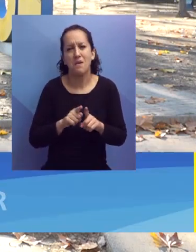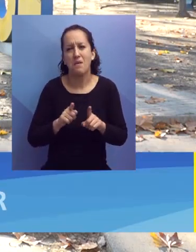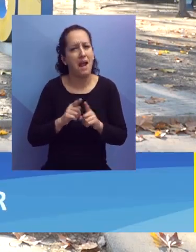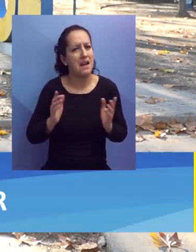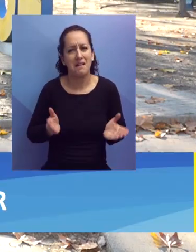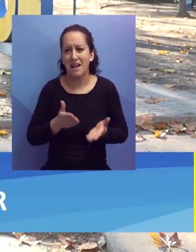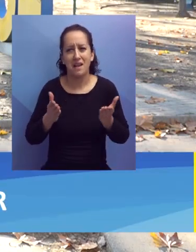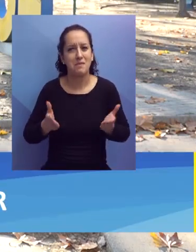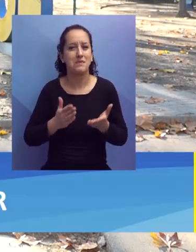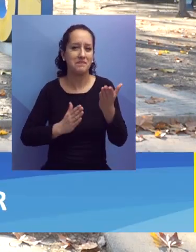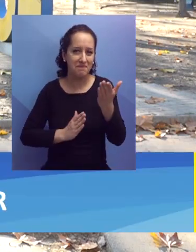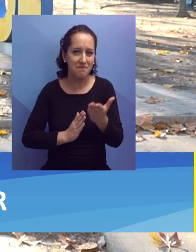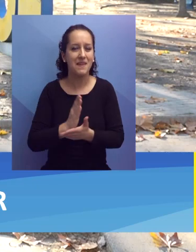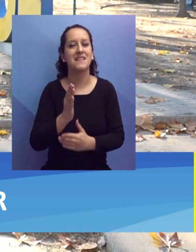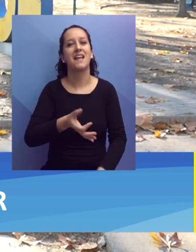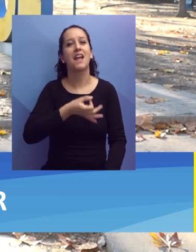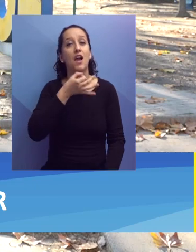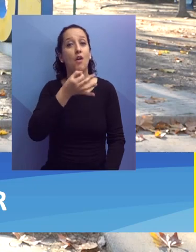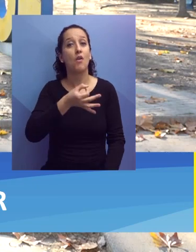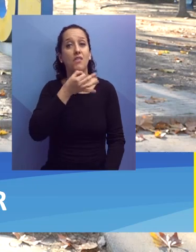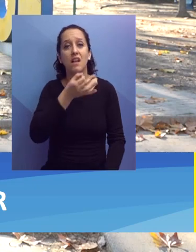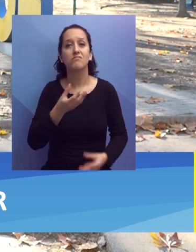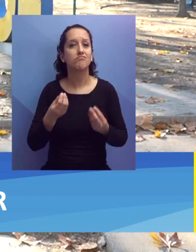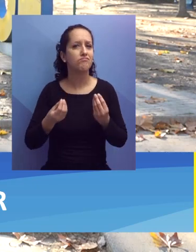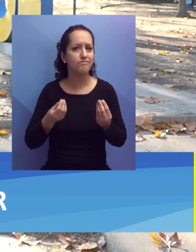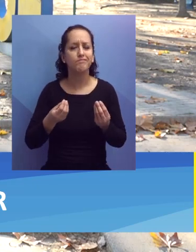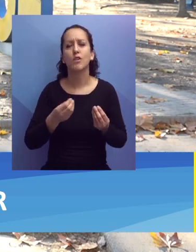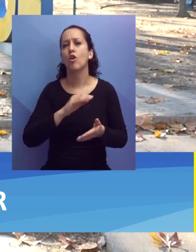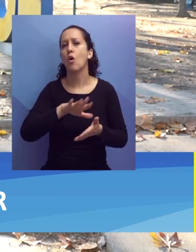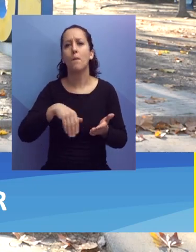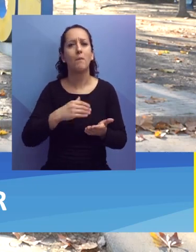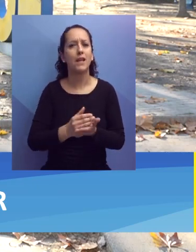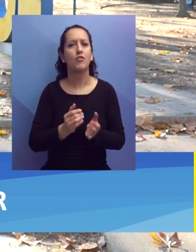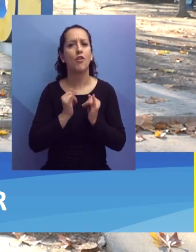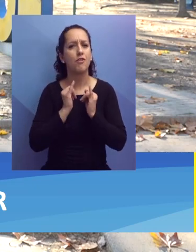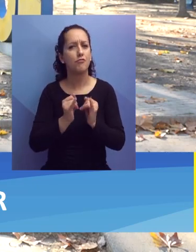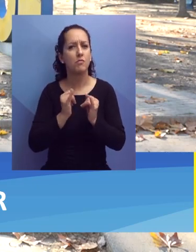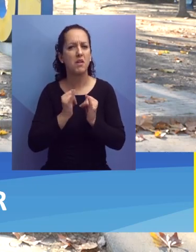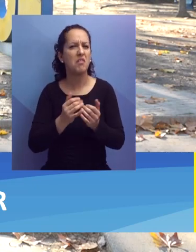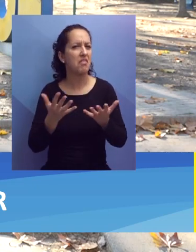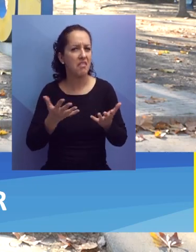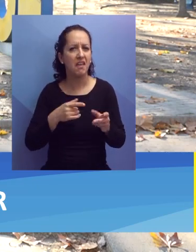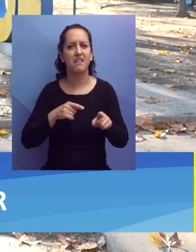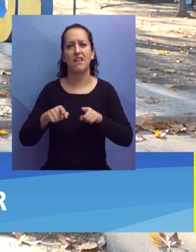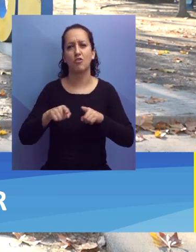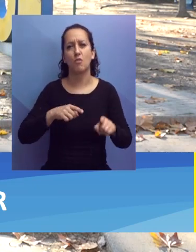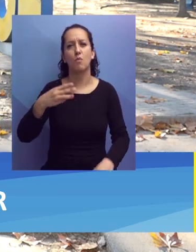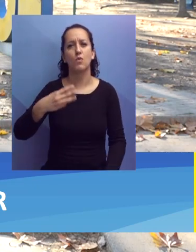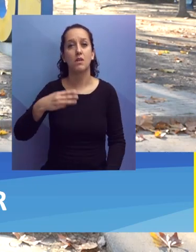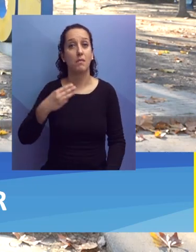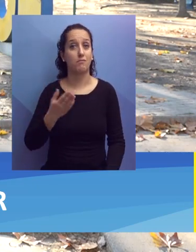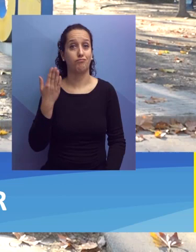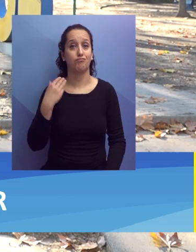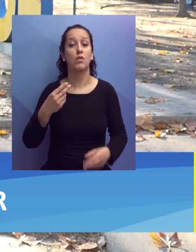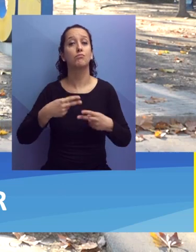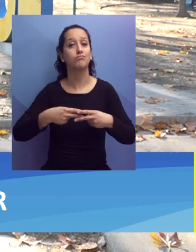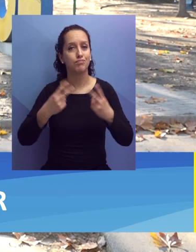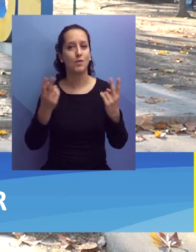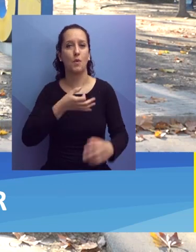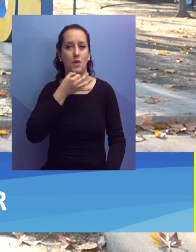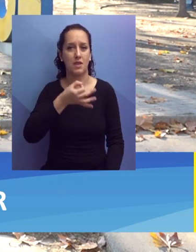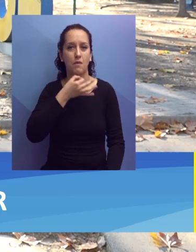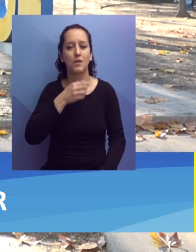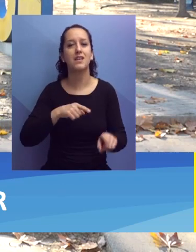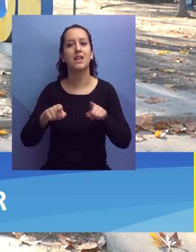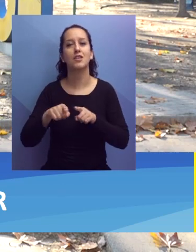con mucho entusiasmo para partir contándoles que un completo balance del accionar municipal se dio a conocer en la cuenta